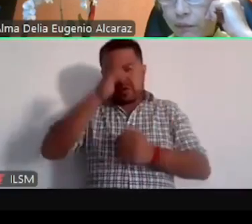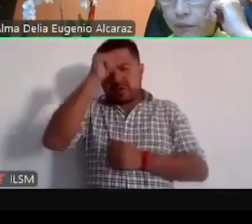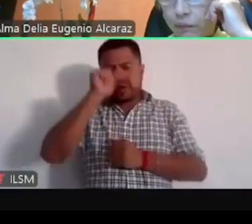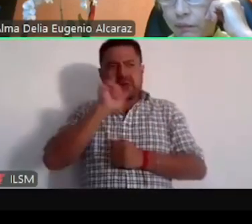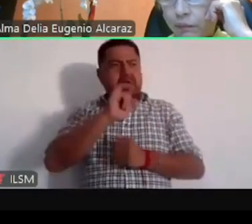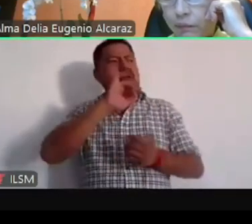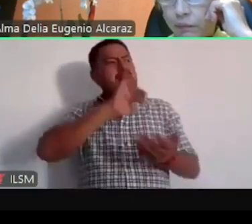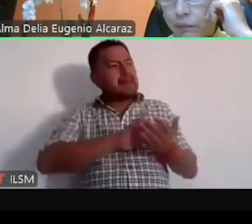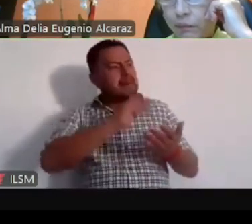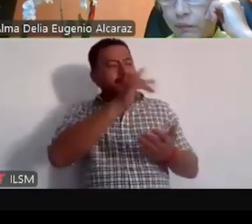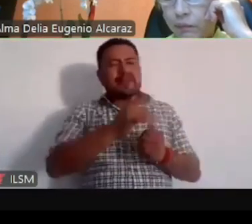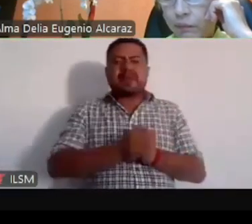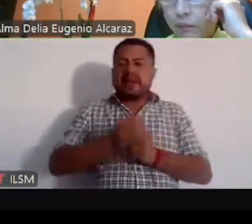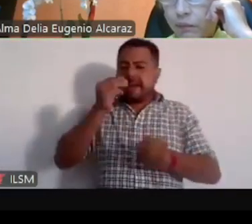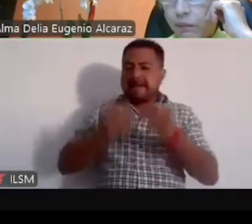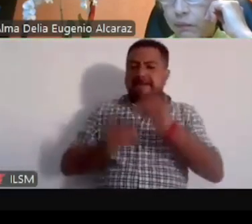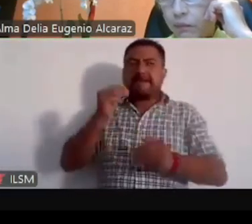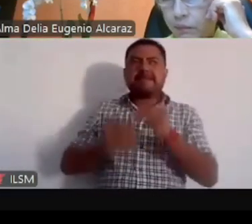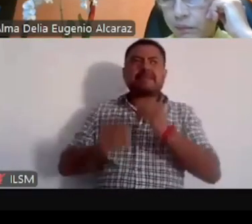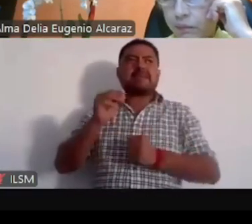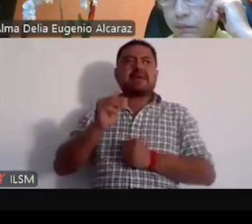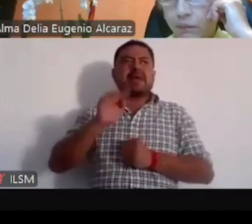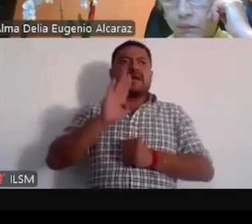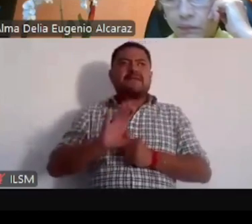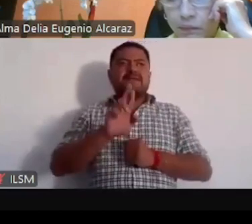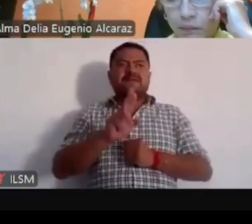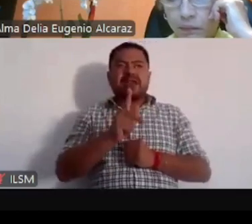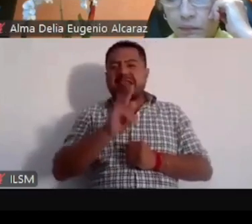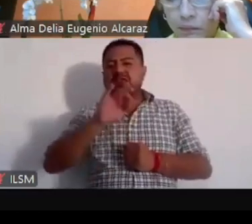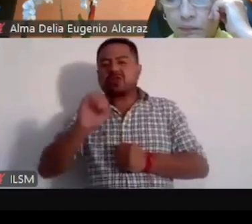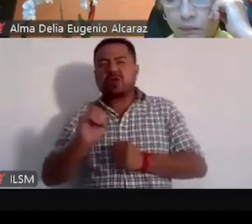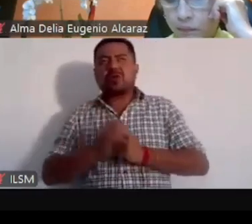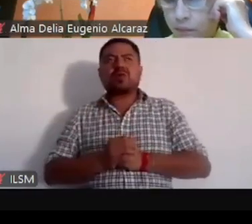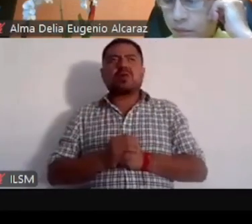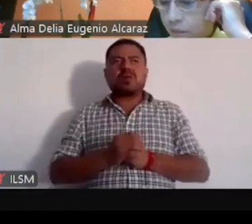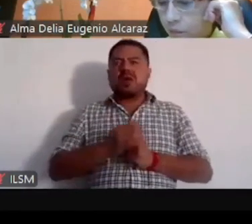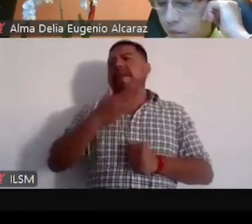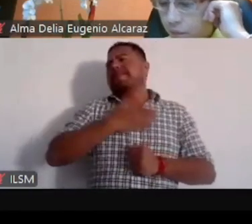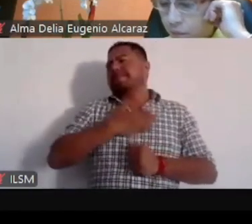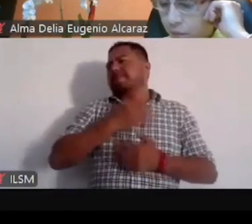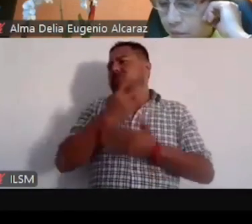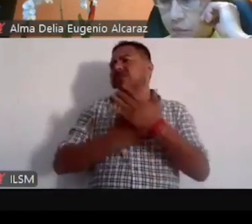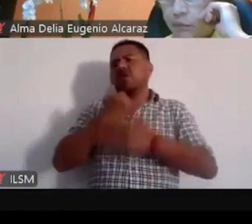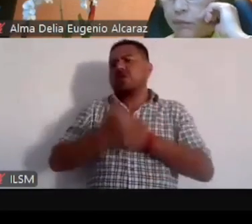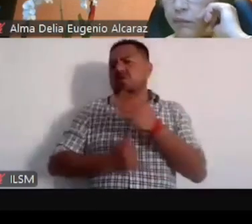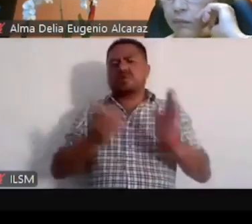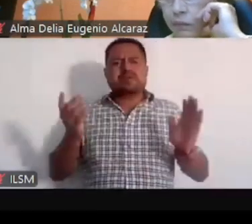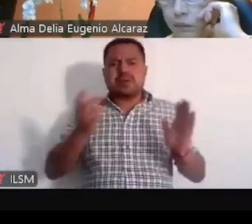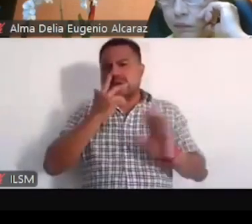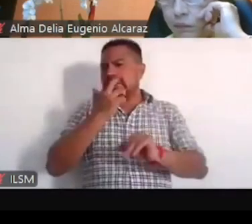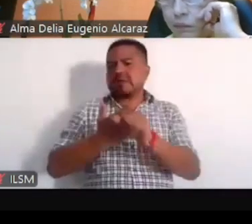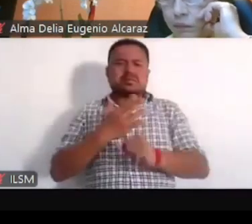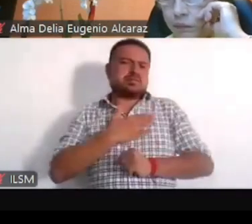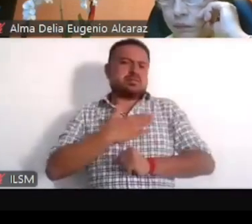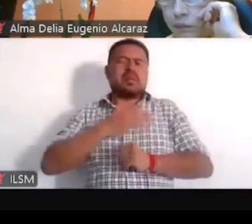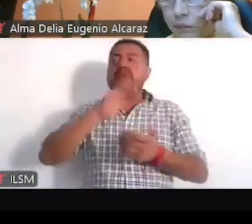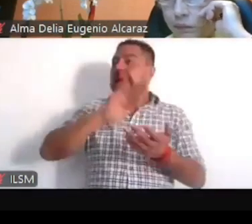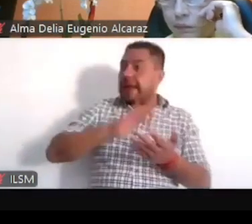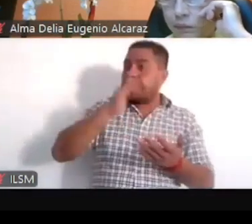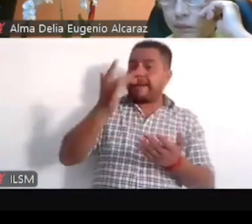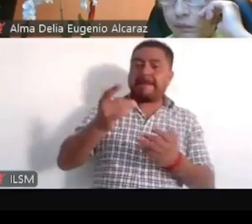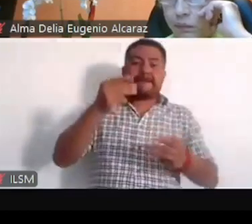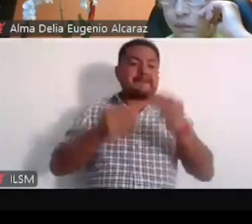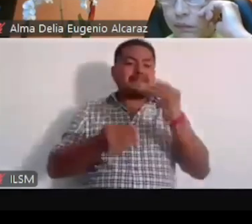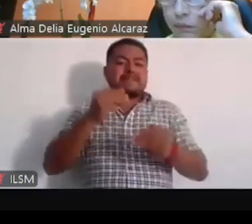Gracias magistrada magistrada ponente y la rosa Delgado Brito es mi proyecto Gracias magistrada